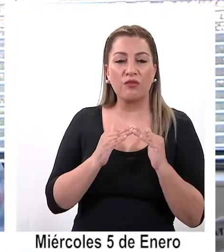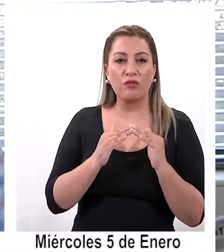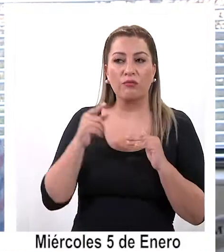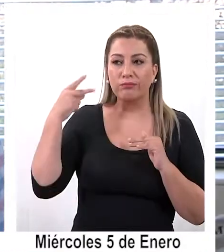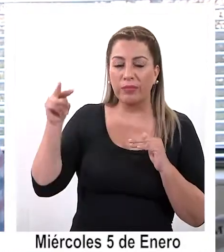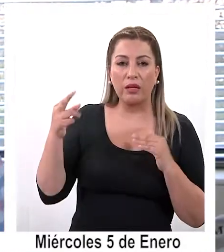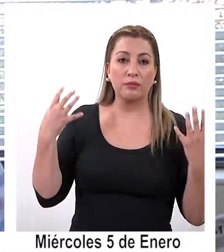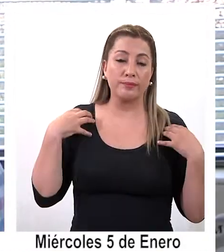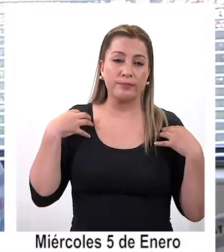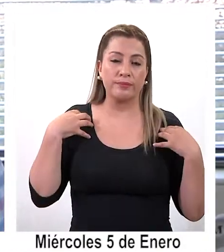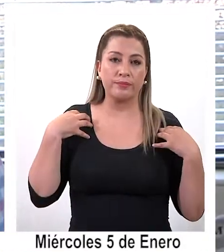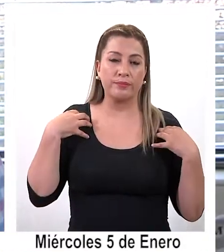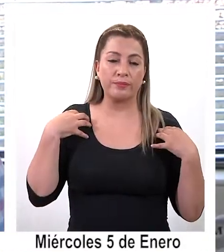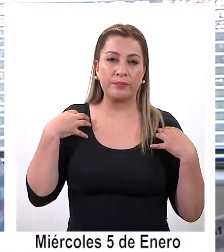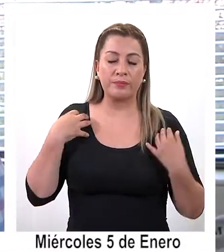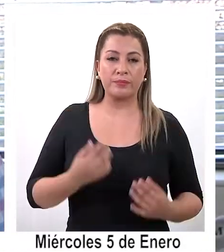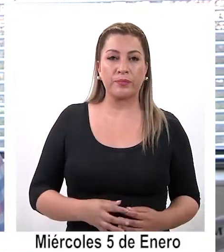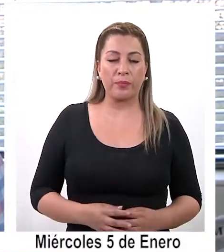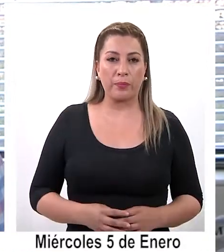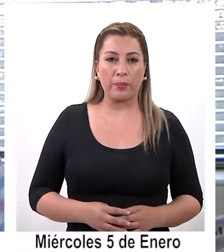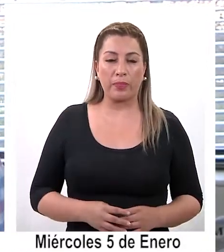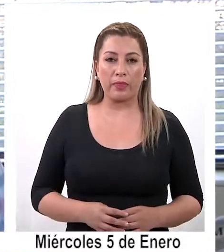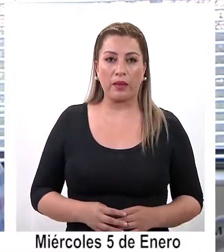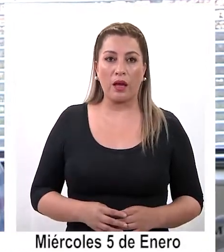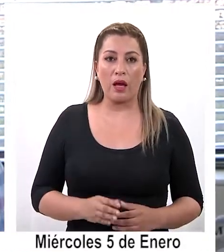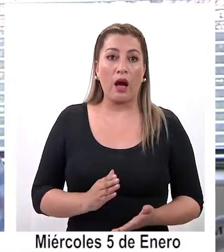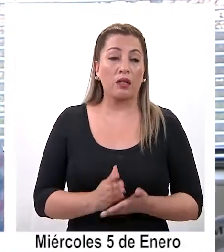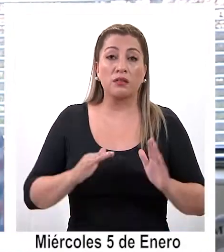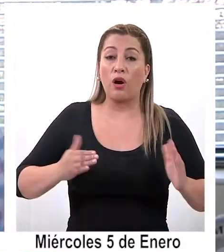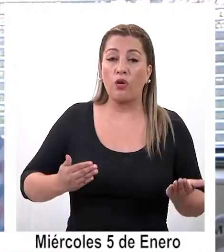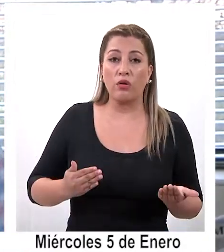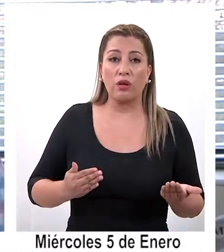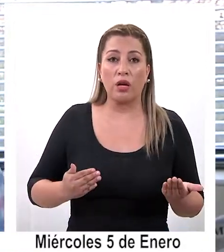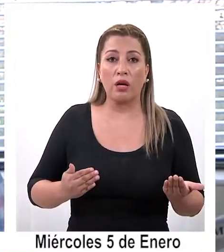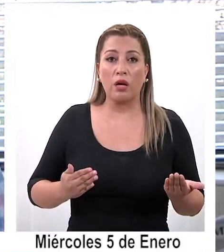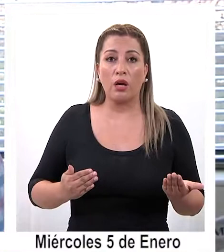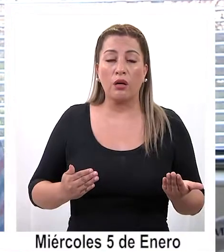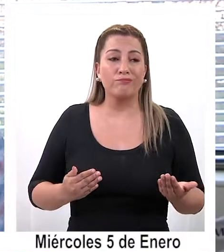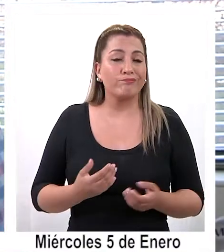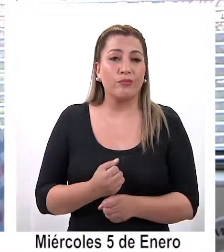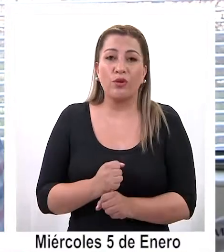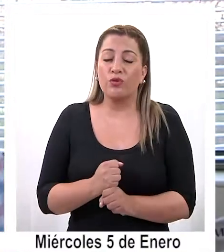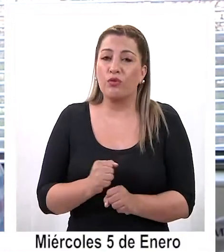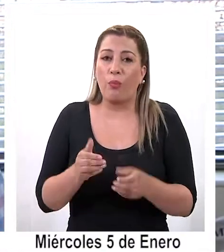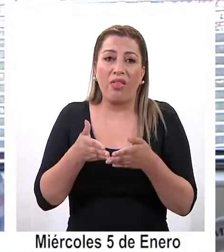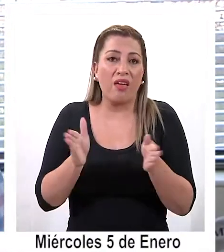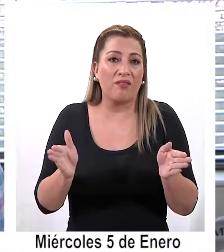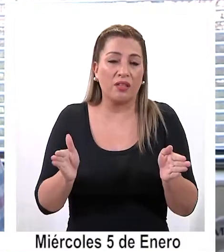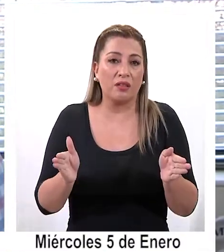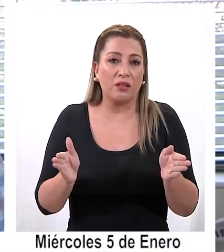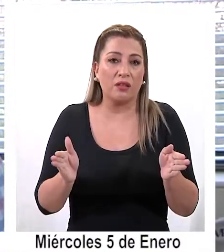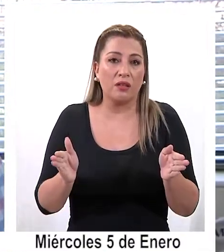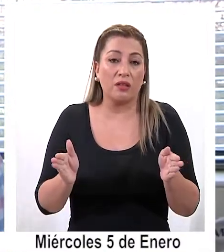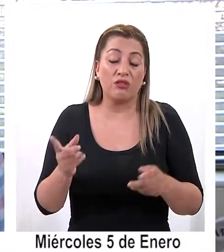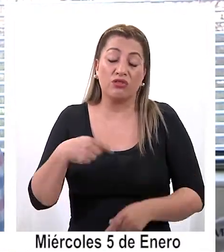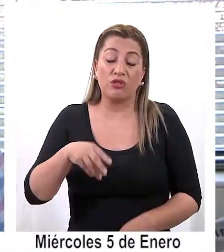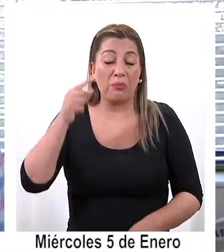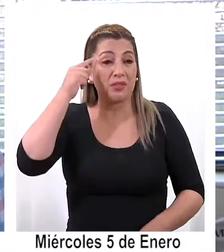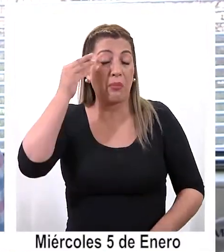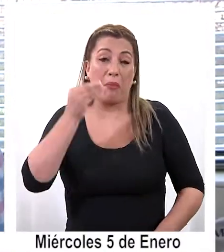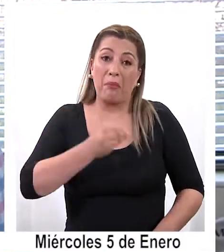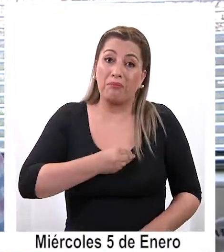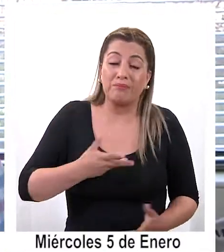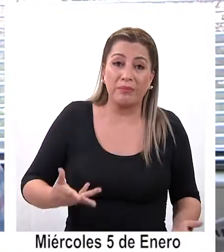lamentablemente hasta hoy día no ha tenido funcionamiento y se ha deteriorado un montón, lo lamentamos.